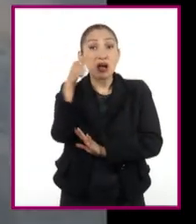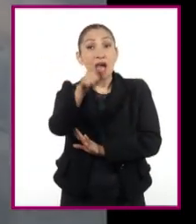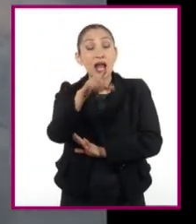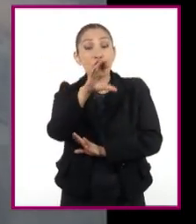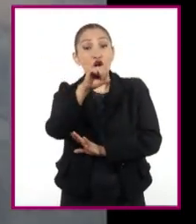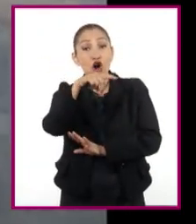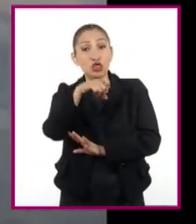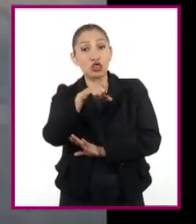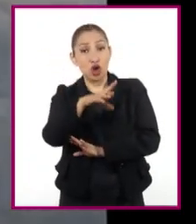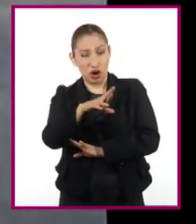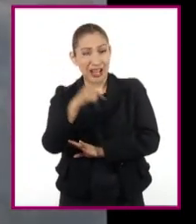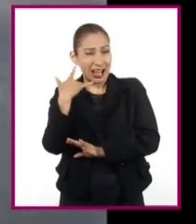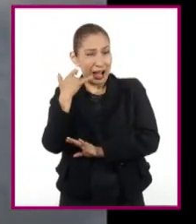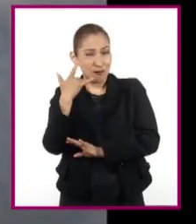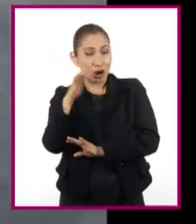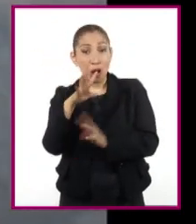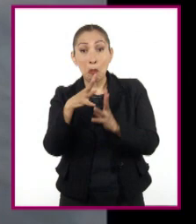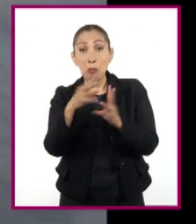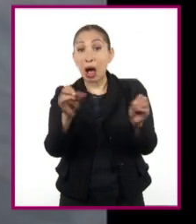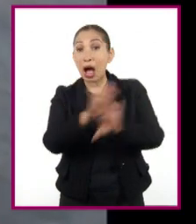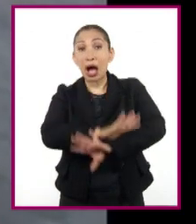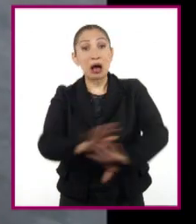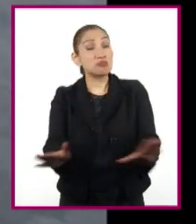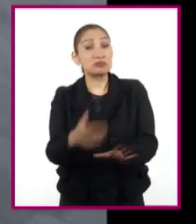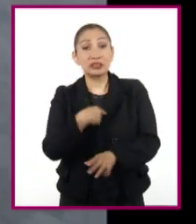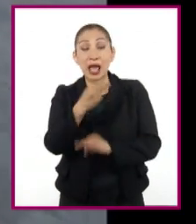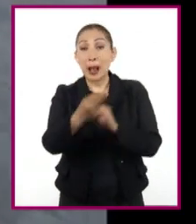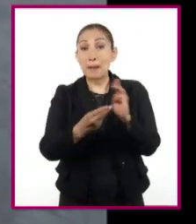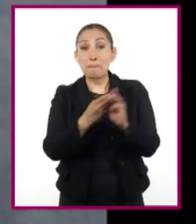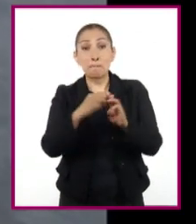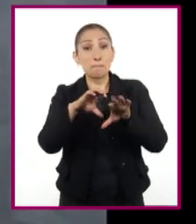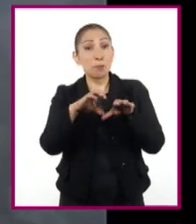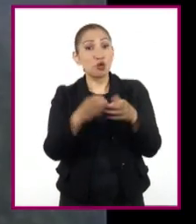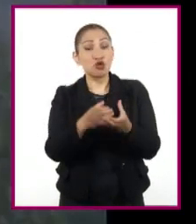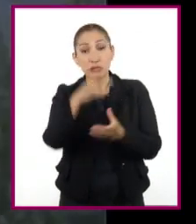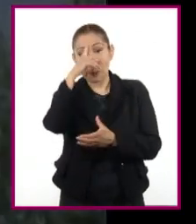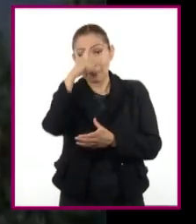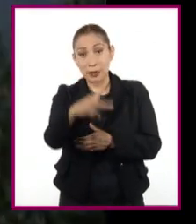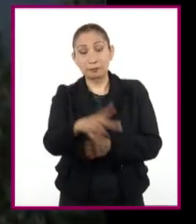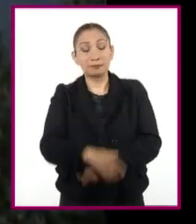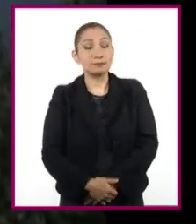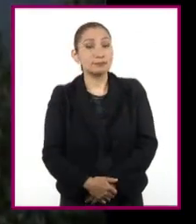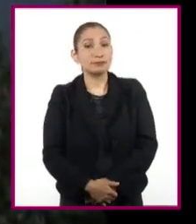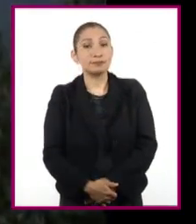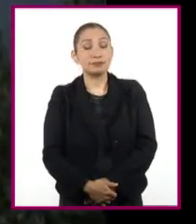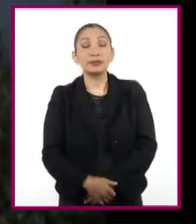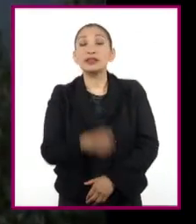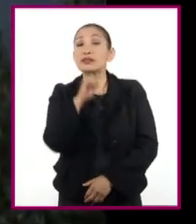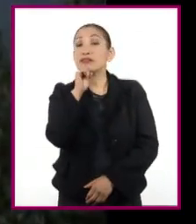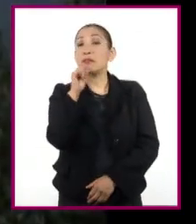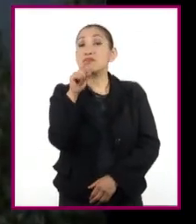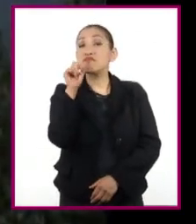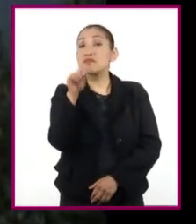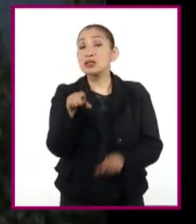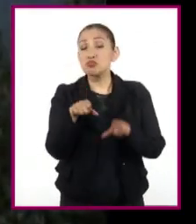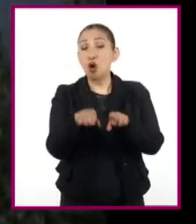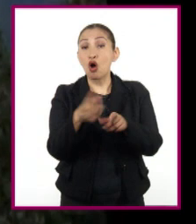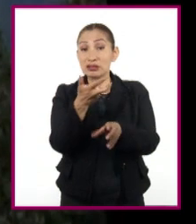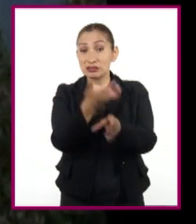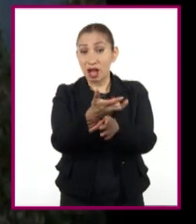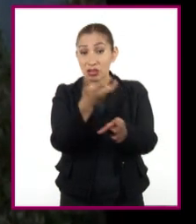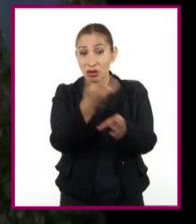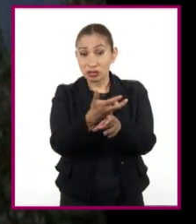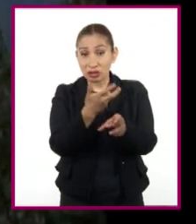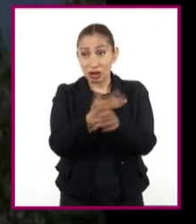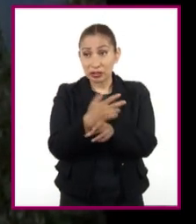el cóndor de California desapareció por completo del territorio nacional. Al mismo tiempo, en Estados